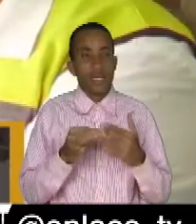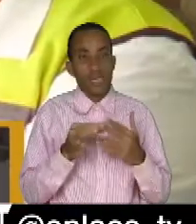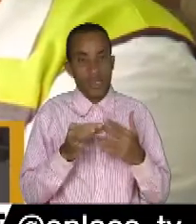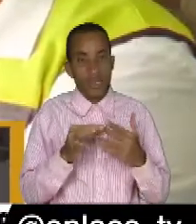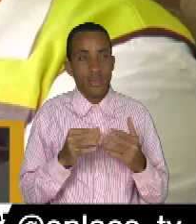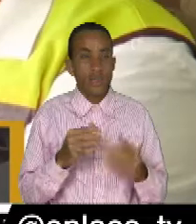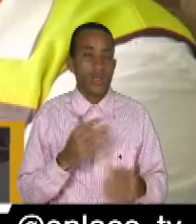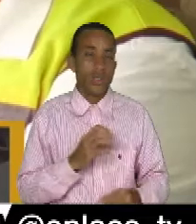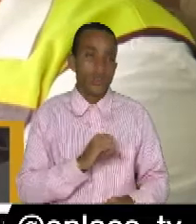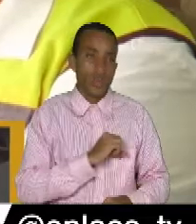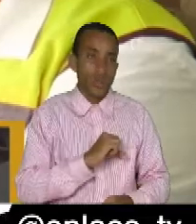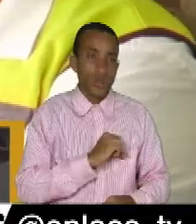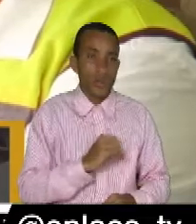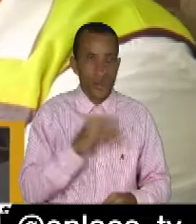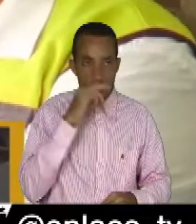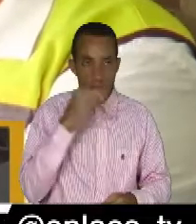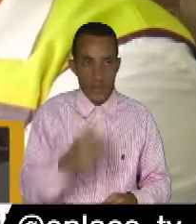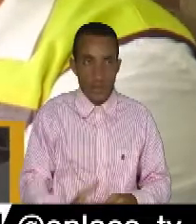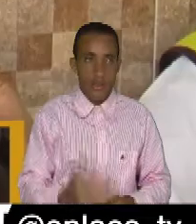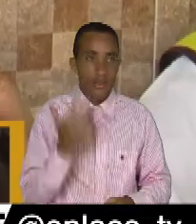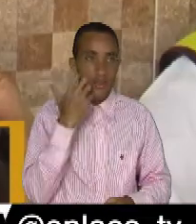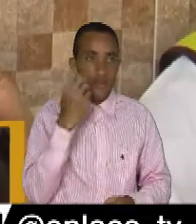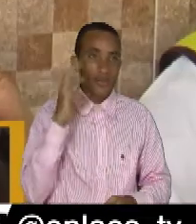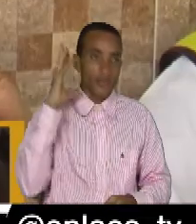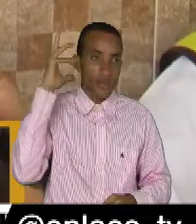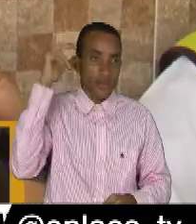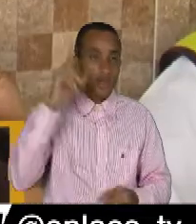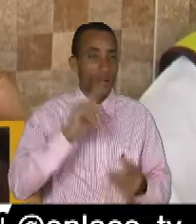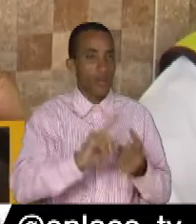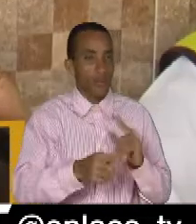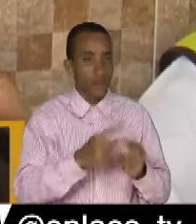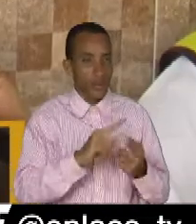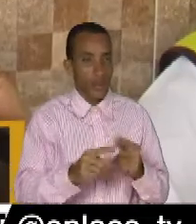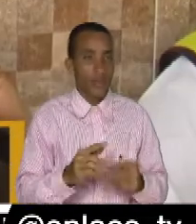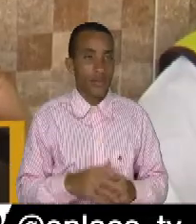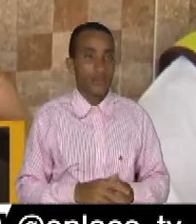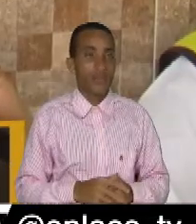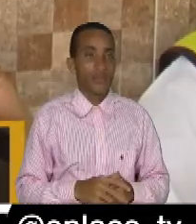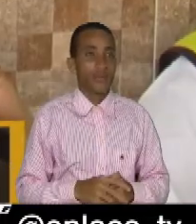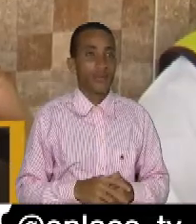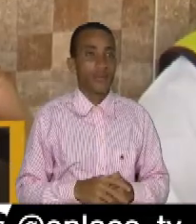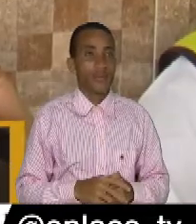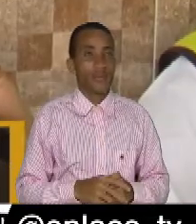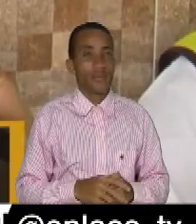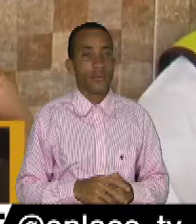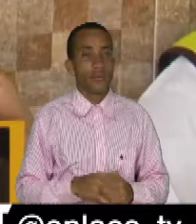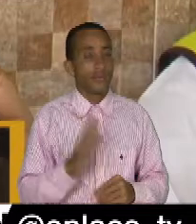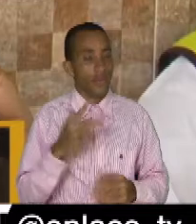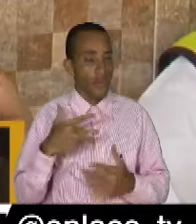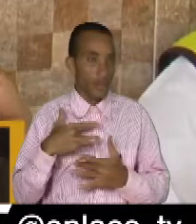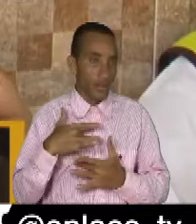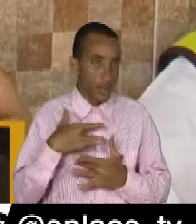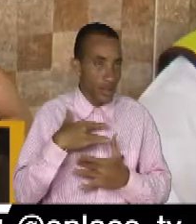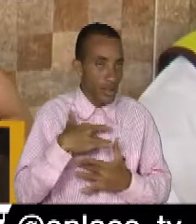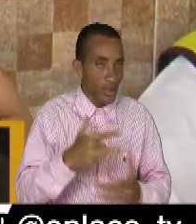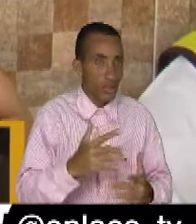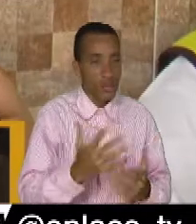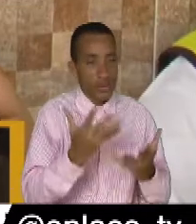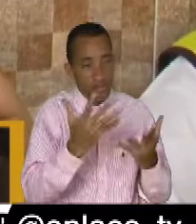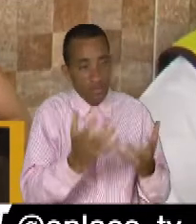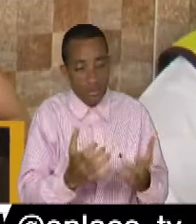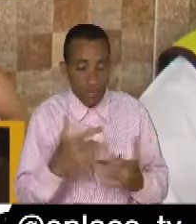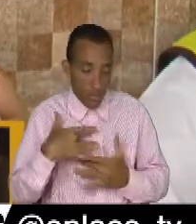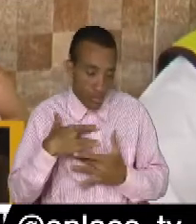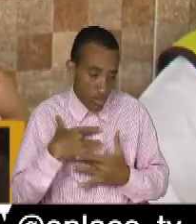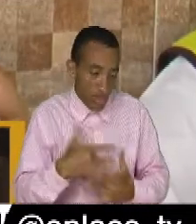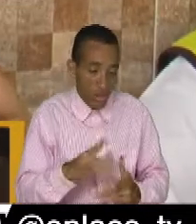niño ha tenido que vivir con esta enfermedad. Amigos, que humildemente pues pedirles esa donación voluntaria, lo que Dios ponga en cada uno de sus